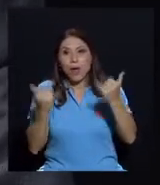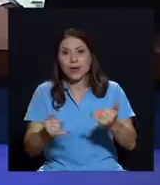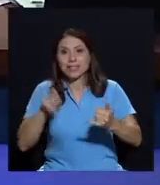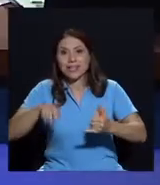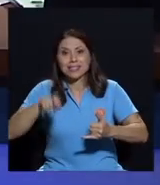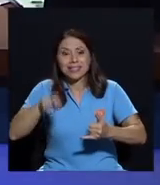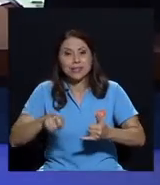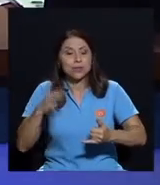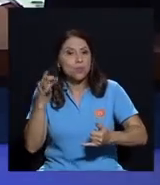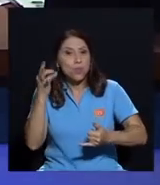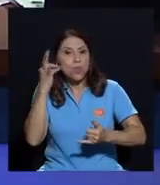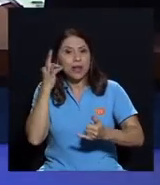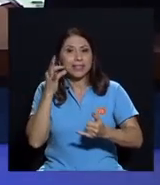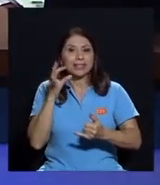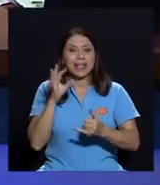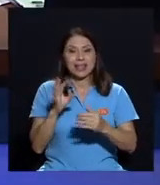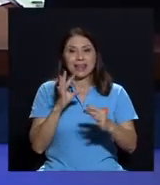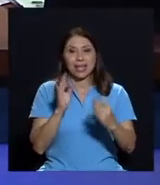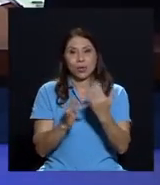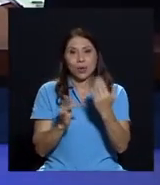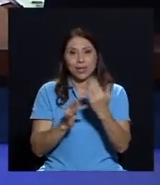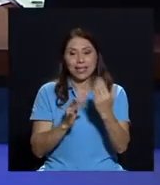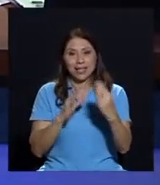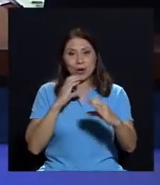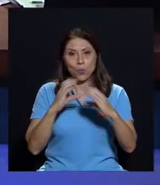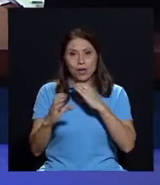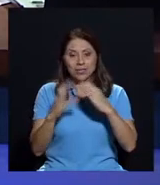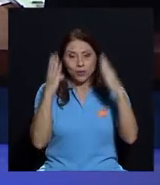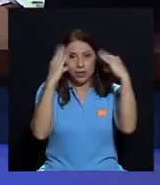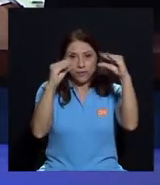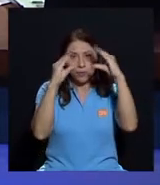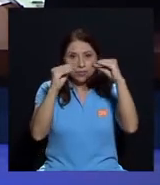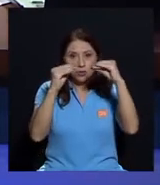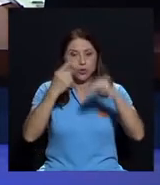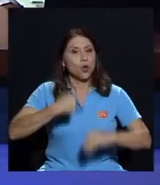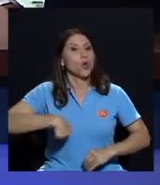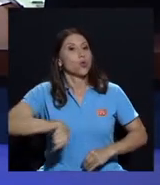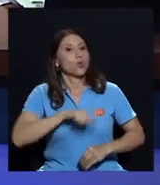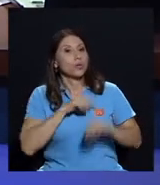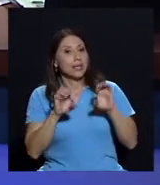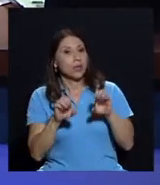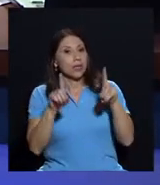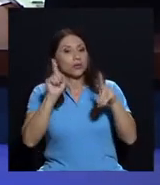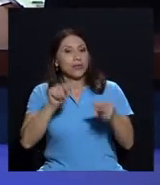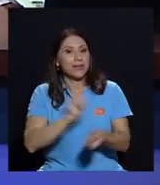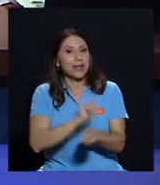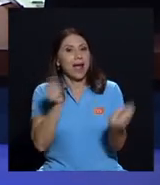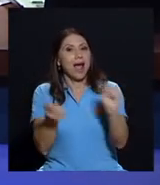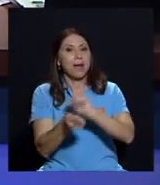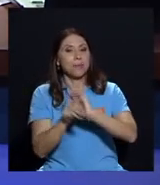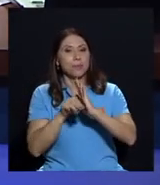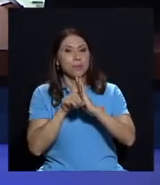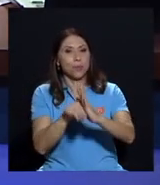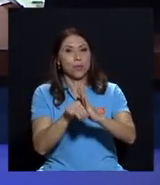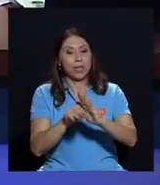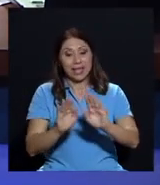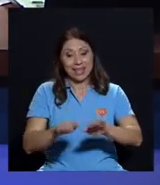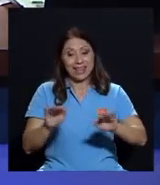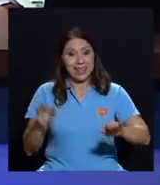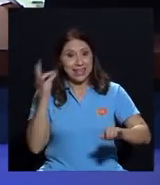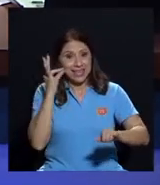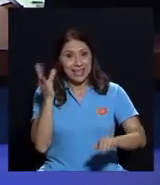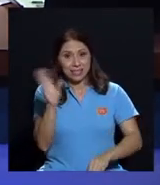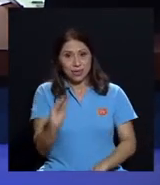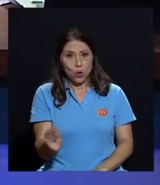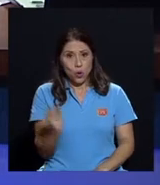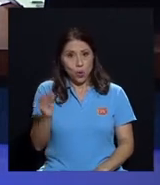tics nuestra educación tiene que cambiar esos paradigmas tenemos que ver que las niñas las jóvenes tienen que participar y pueden